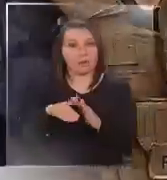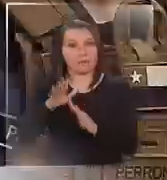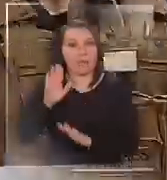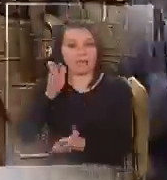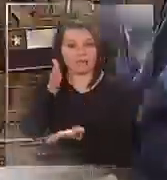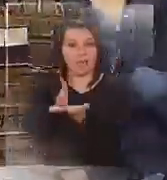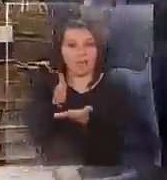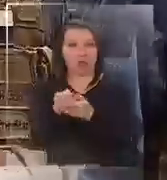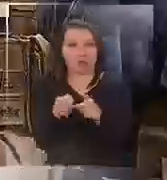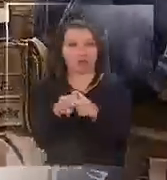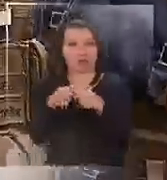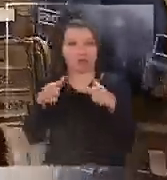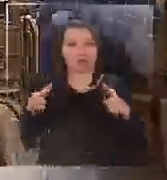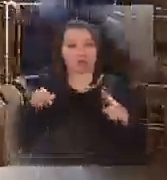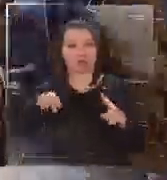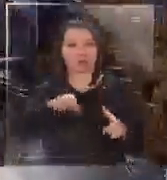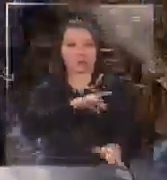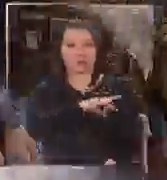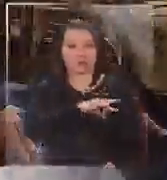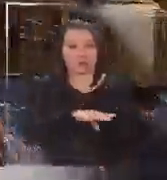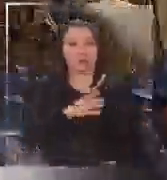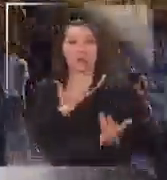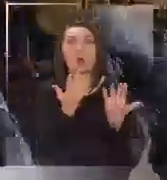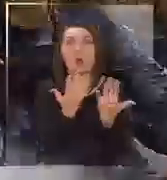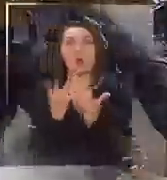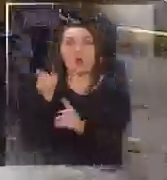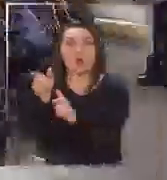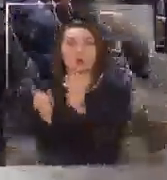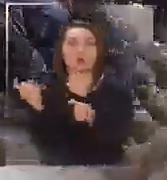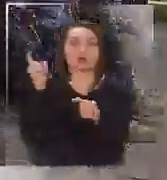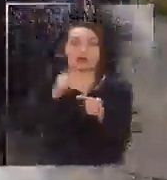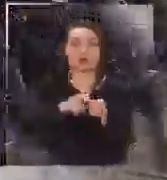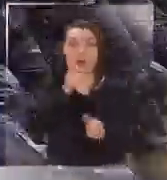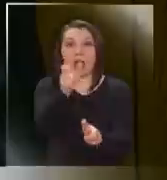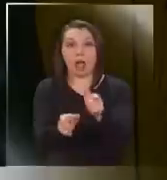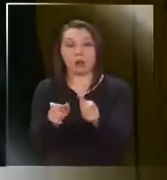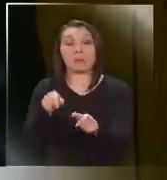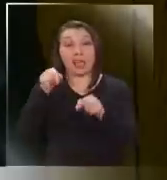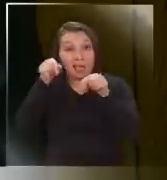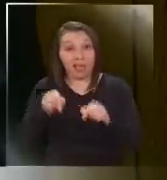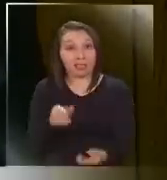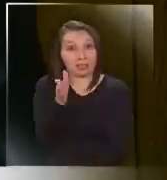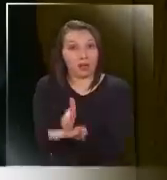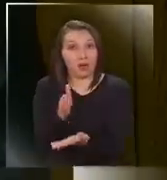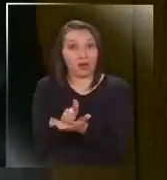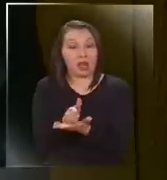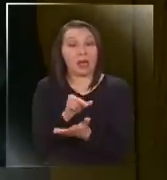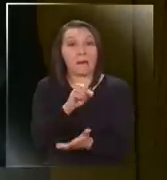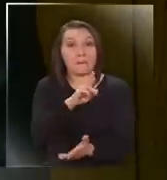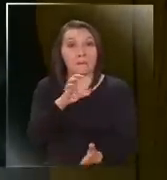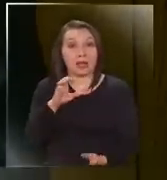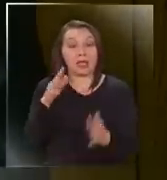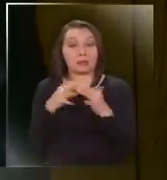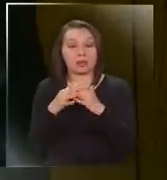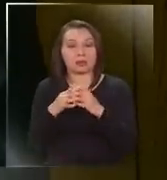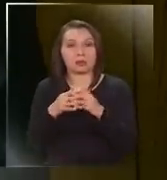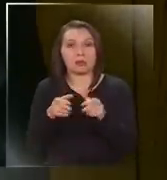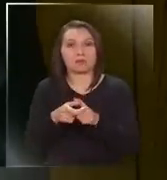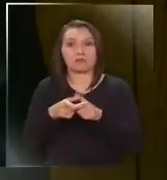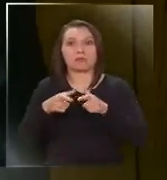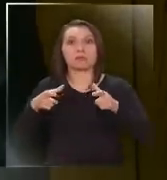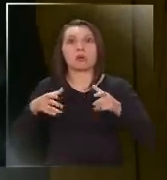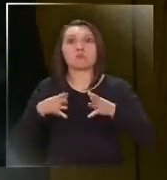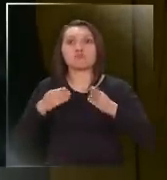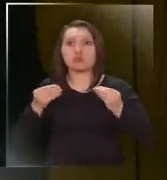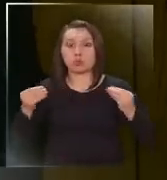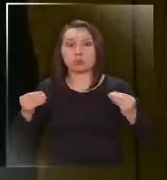mayor colegio de este tipo en el país en cuanto a cantidad de alumnos. Esta premilitar ha crecido